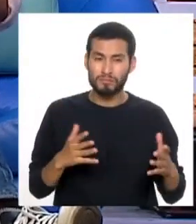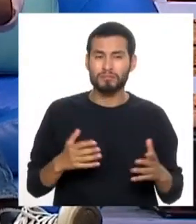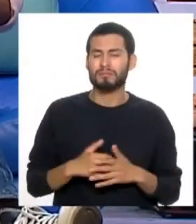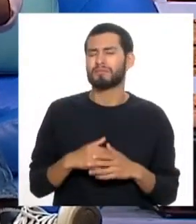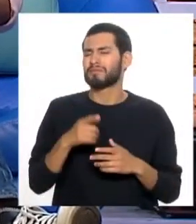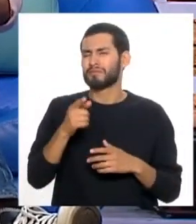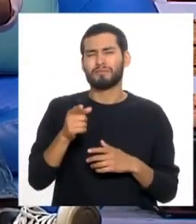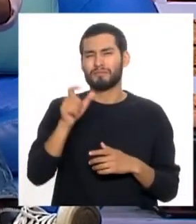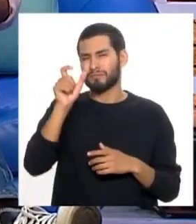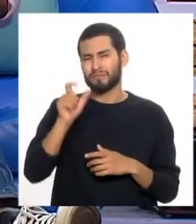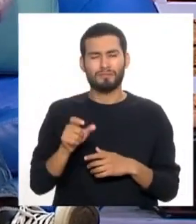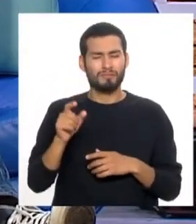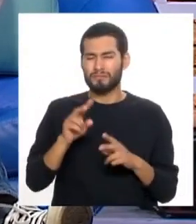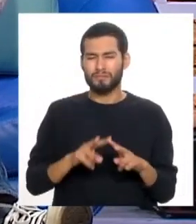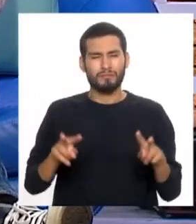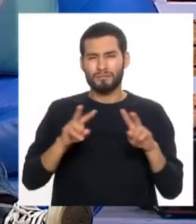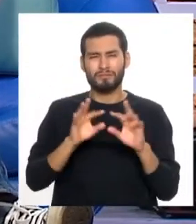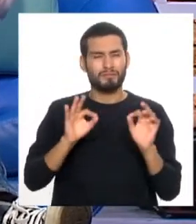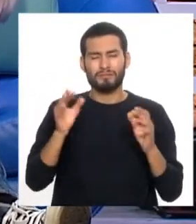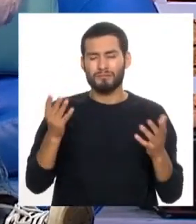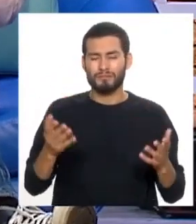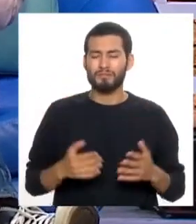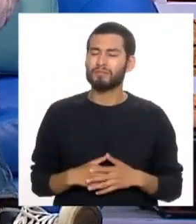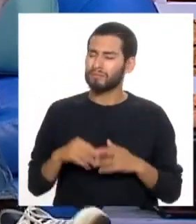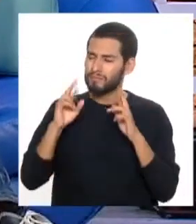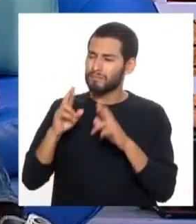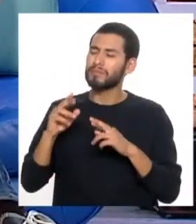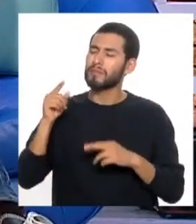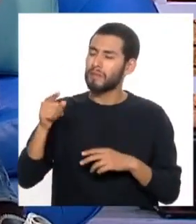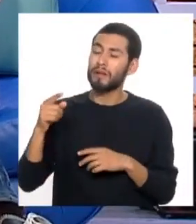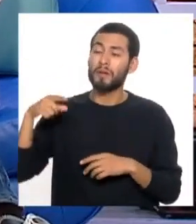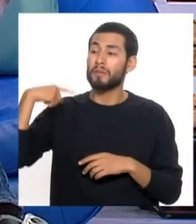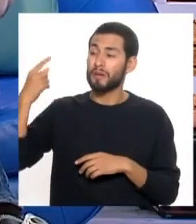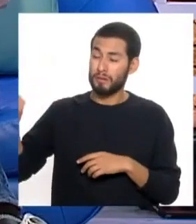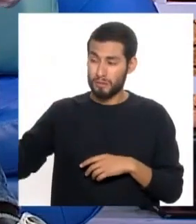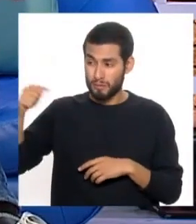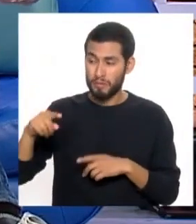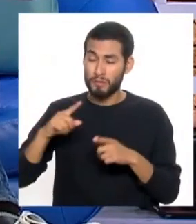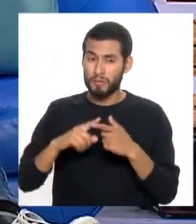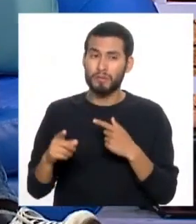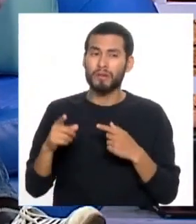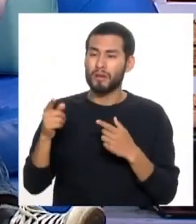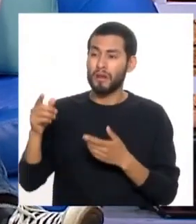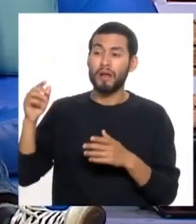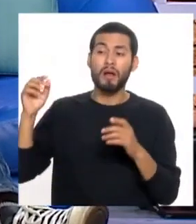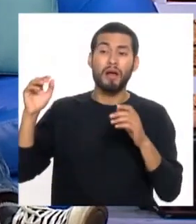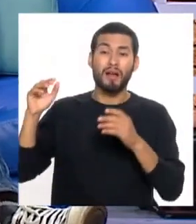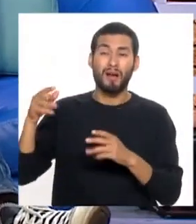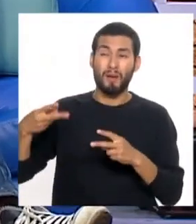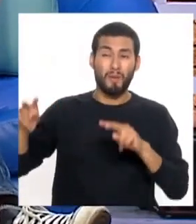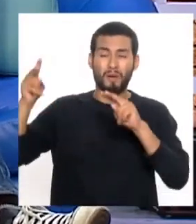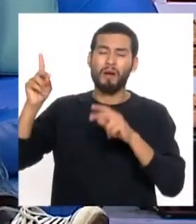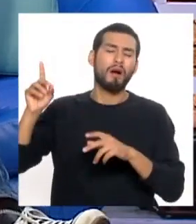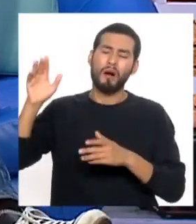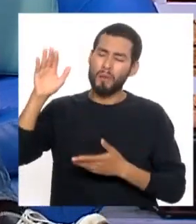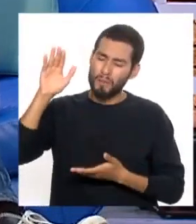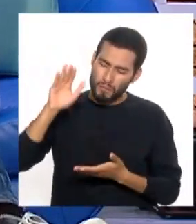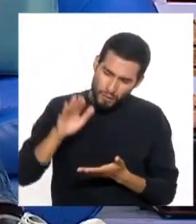no vales mucho como ser humano. Ojalá que te podamos tener en otra oportunidad aquí en el programa, pero con estas cifras ya mucho, mucho